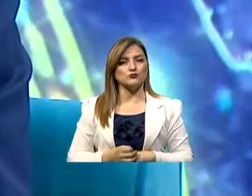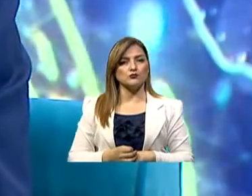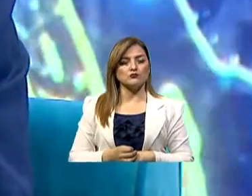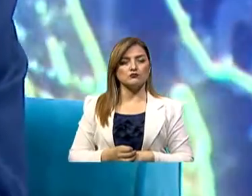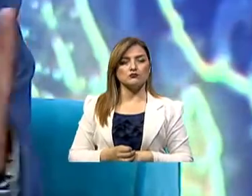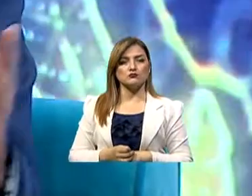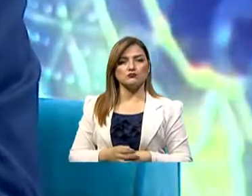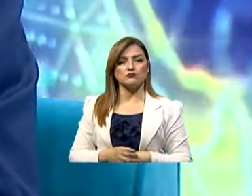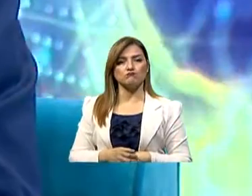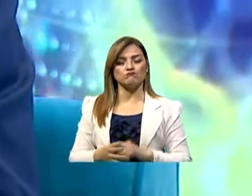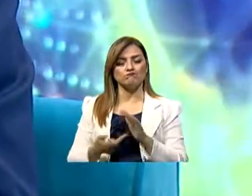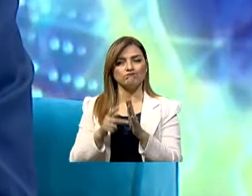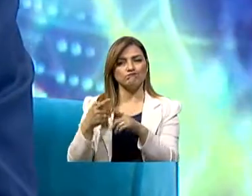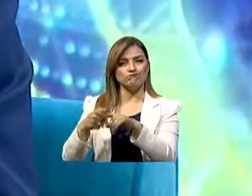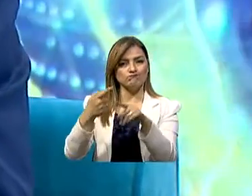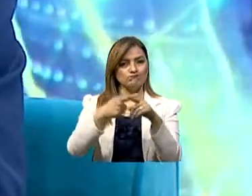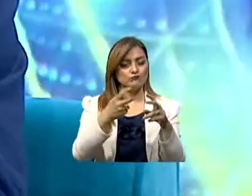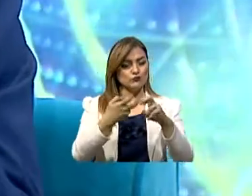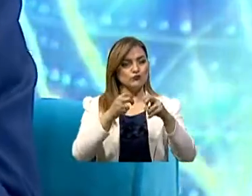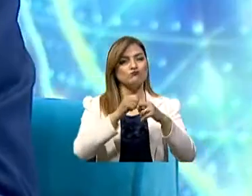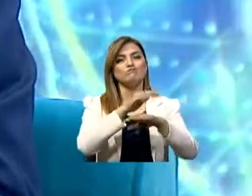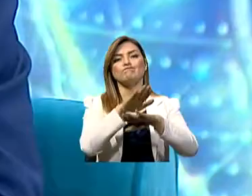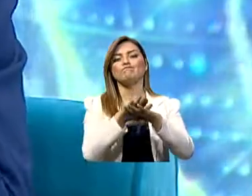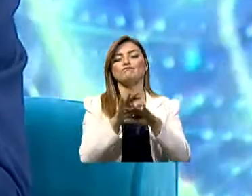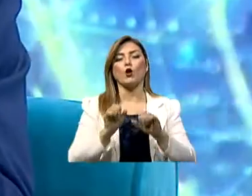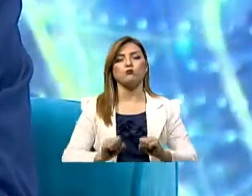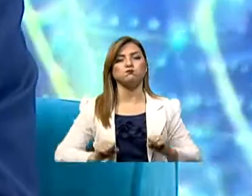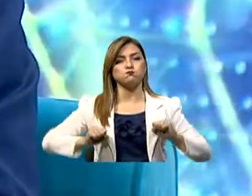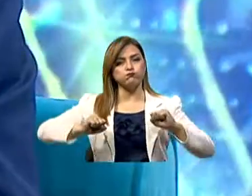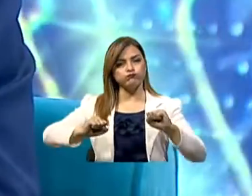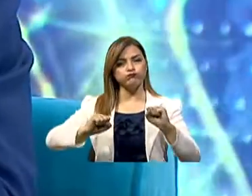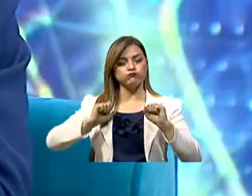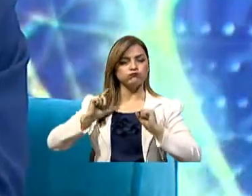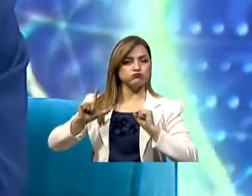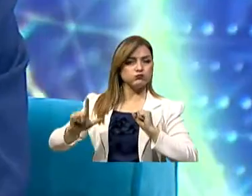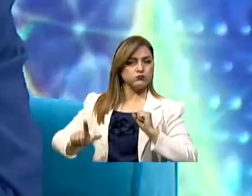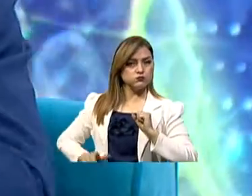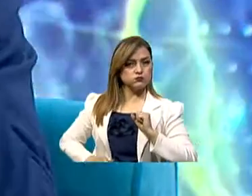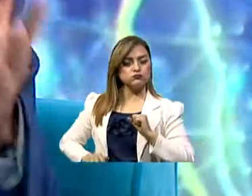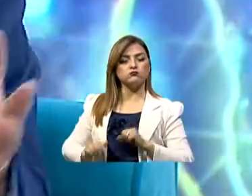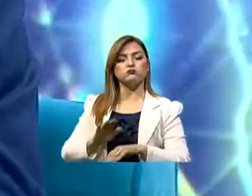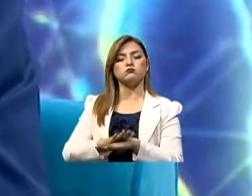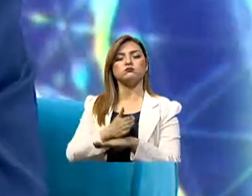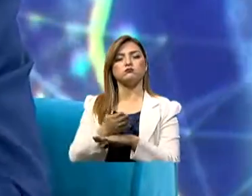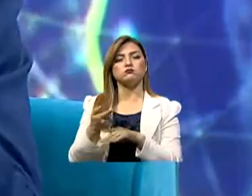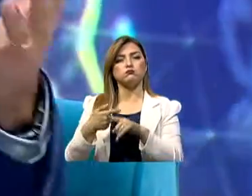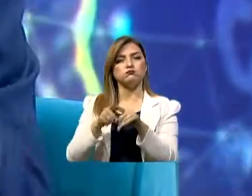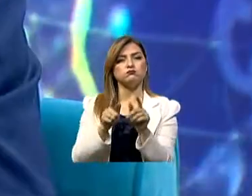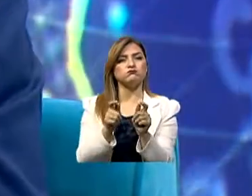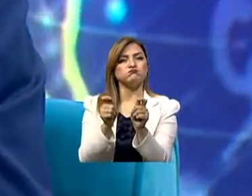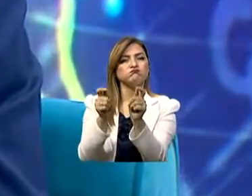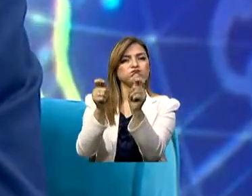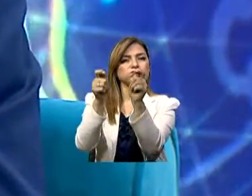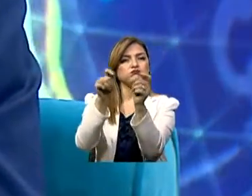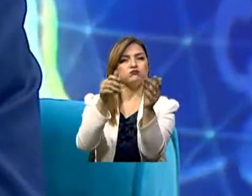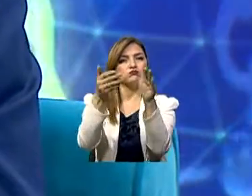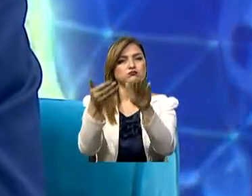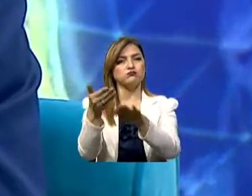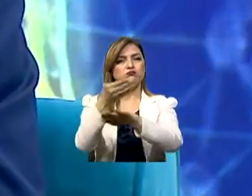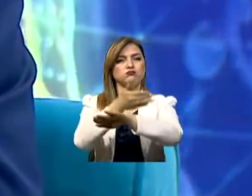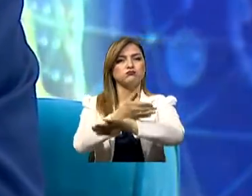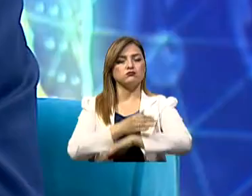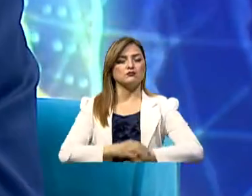tenemos una serie de problemas relacionados a la obesidad problemas de salud que derivan pues inclusive en cáncer y obviamente en muerte prematura